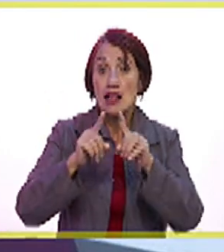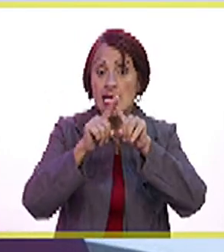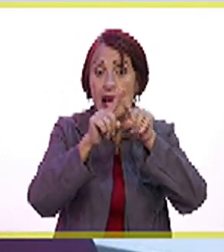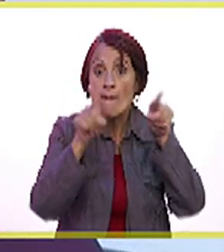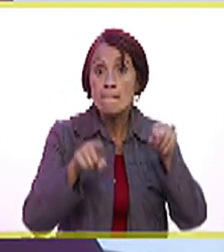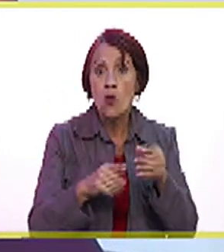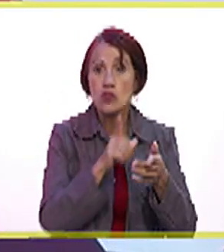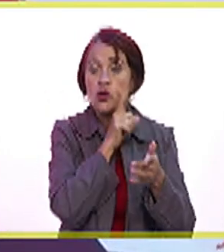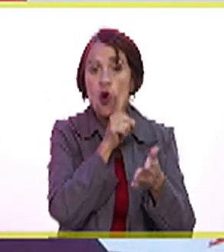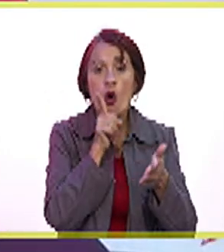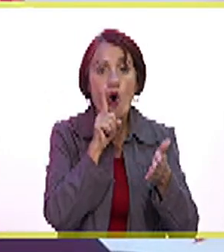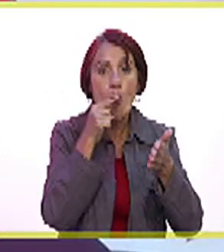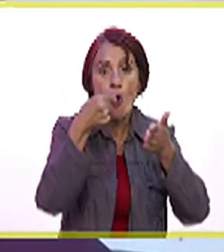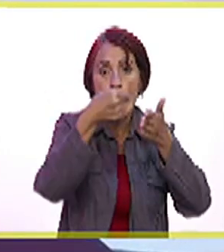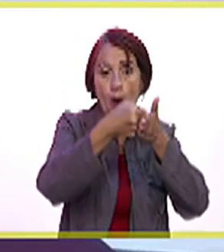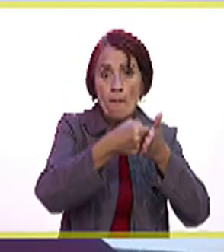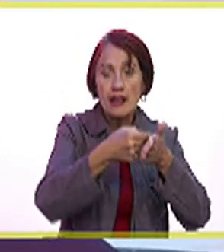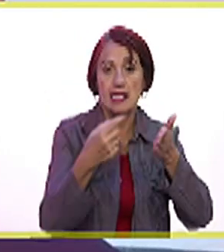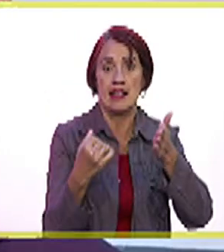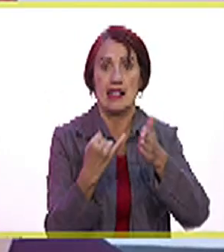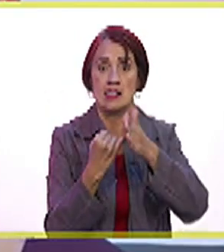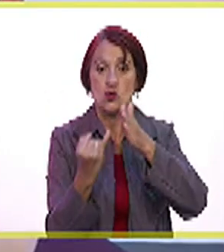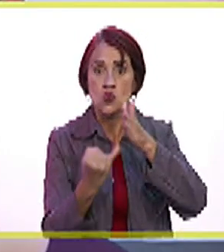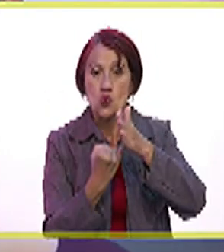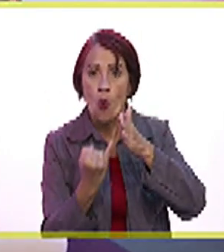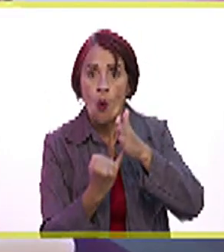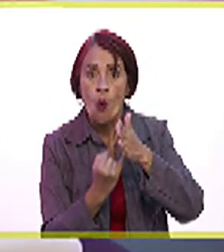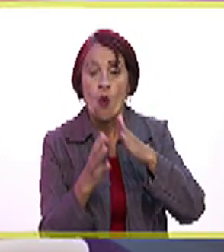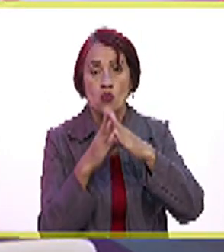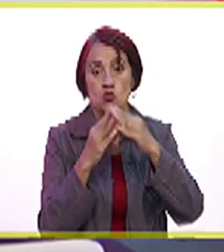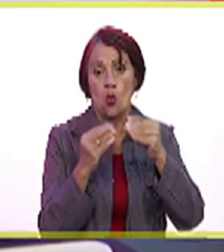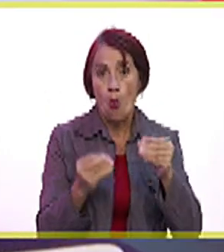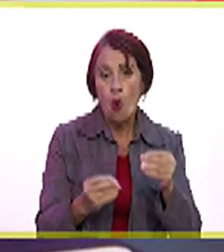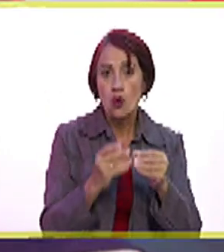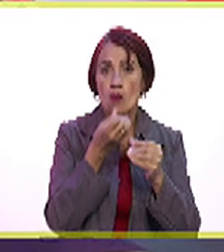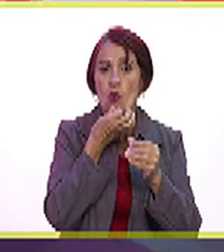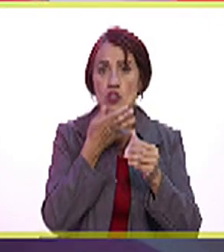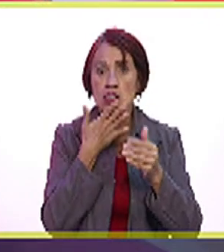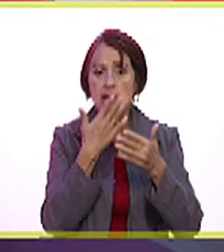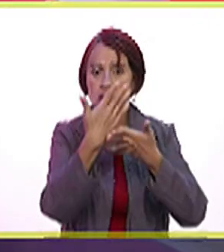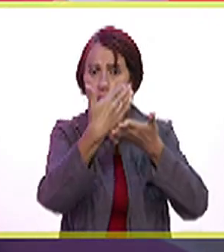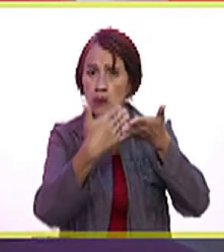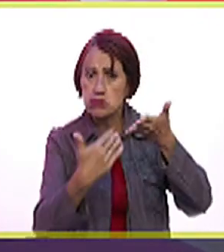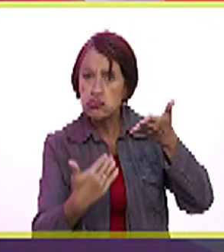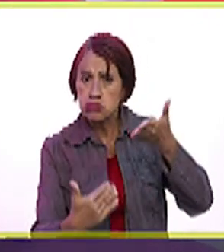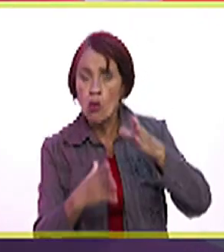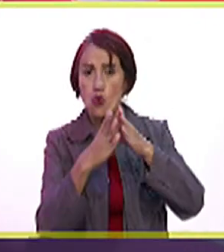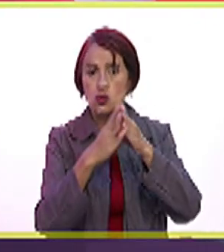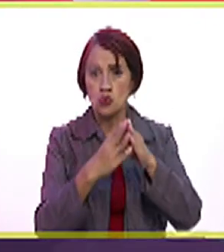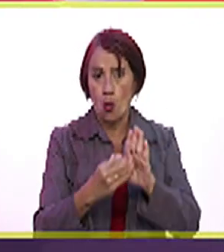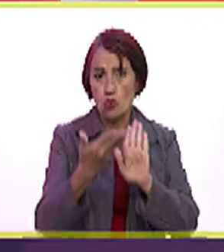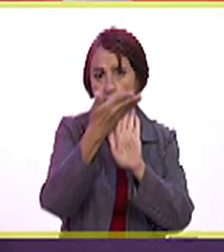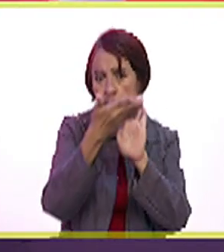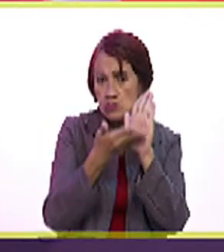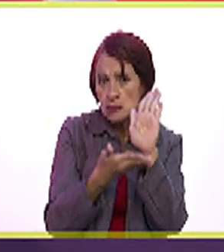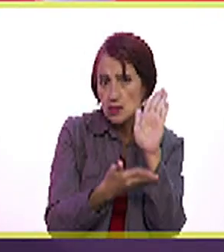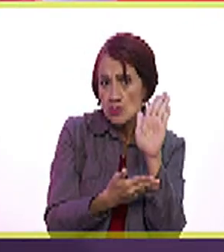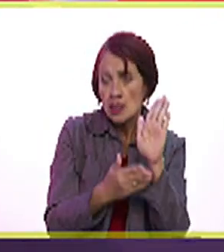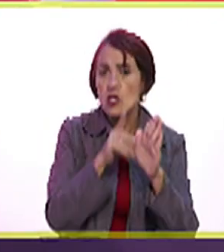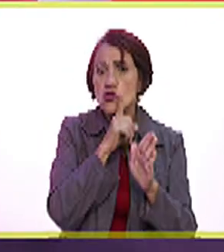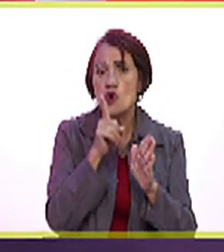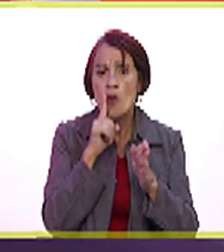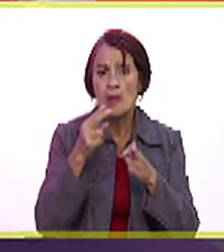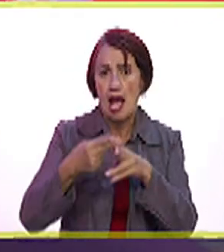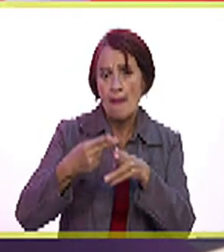con el membrete, el título de la actividad, nombre del docente, nombre de la institución y por supuesto tu nombre, apellido